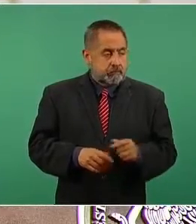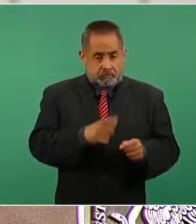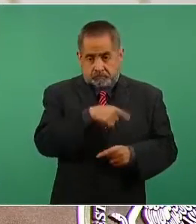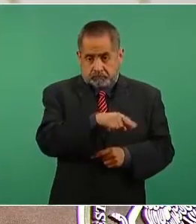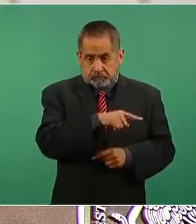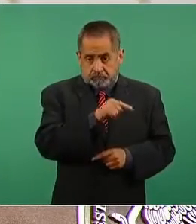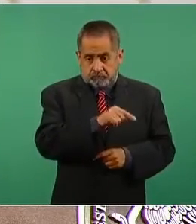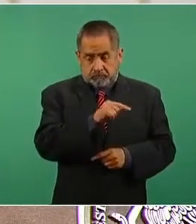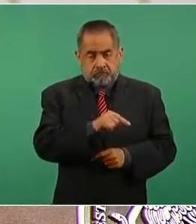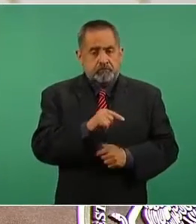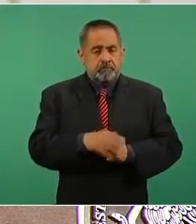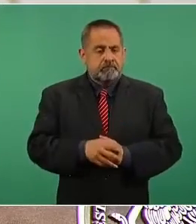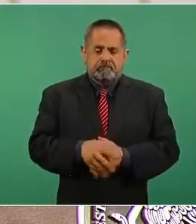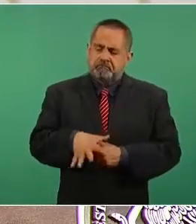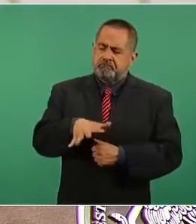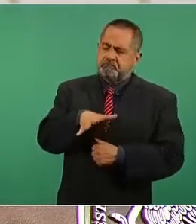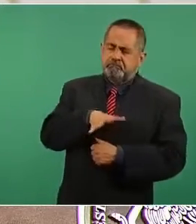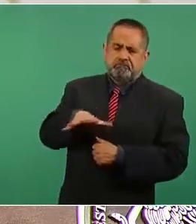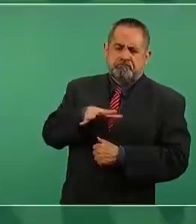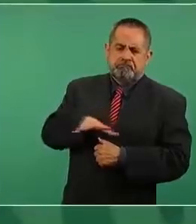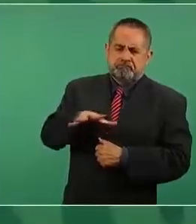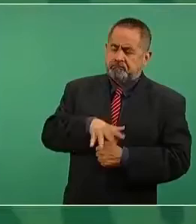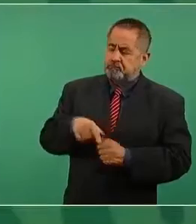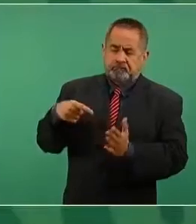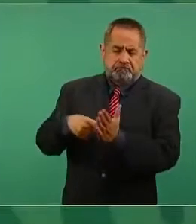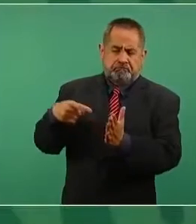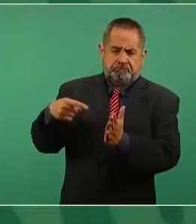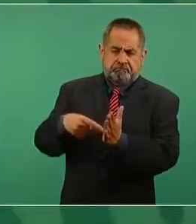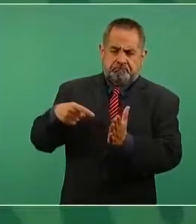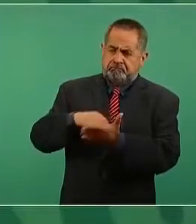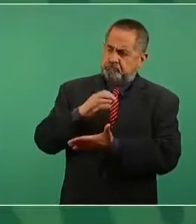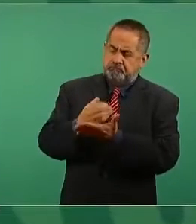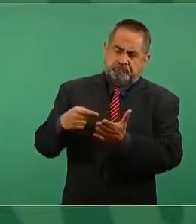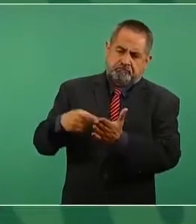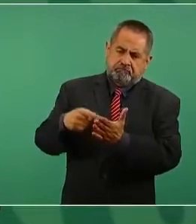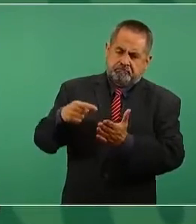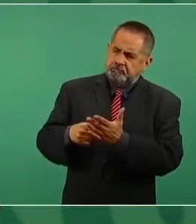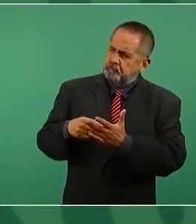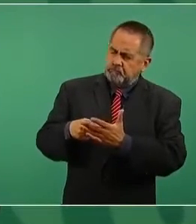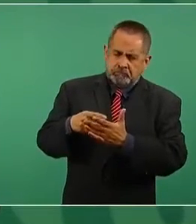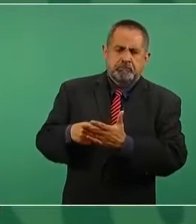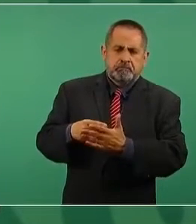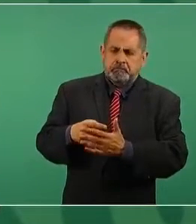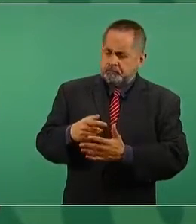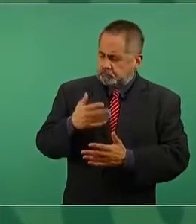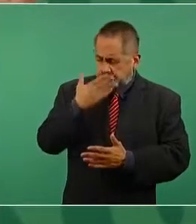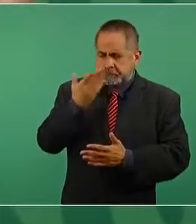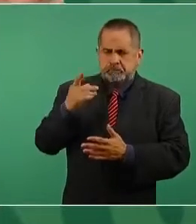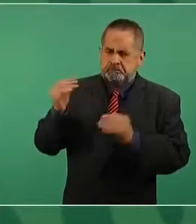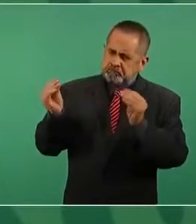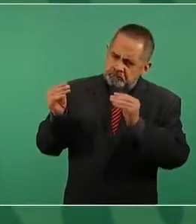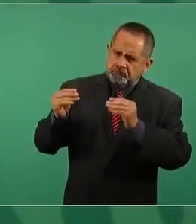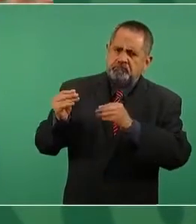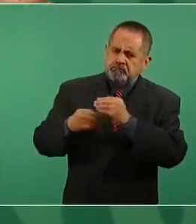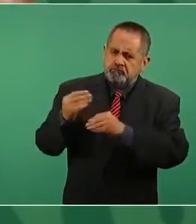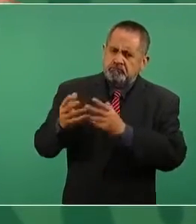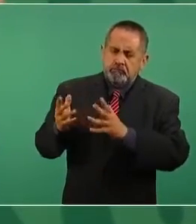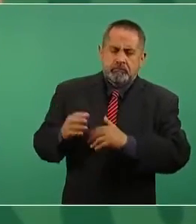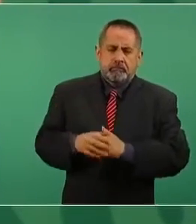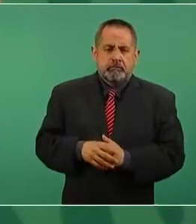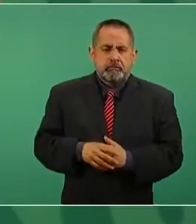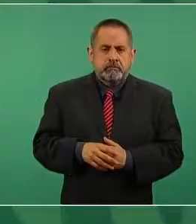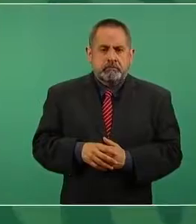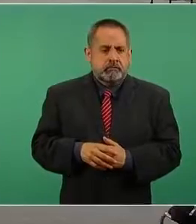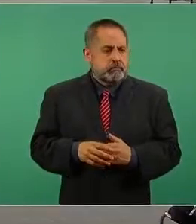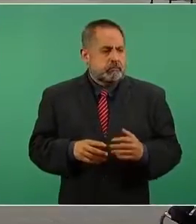estaban renuentes y con ganas de pelear. No hubo un apretón